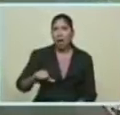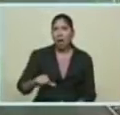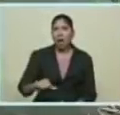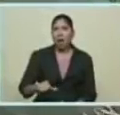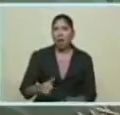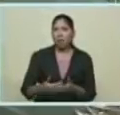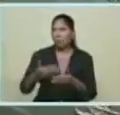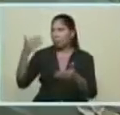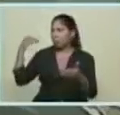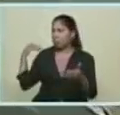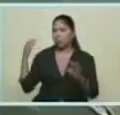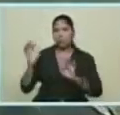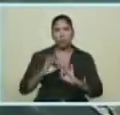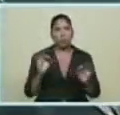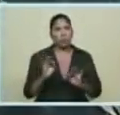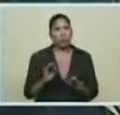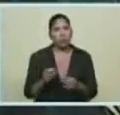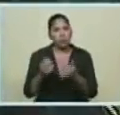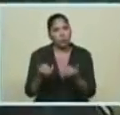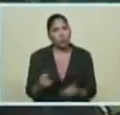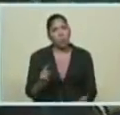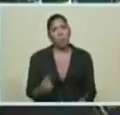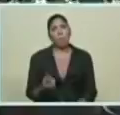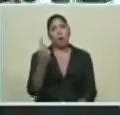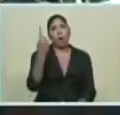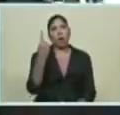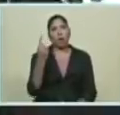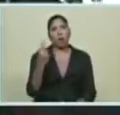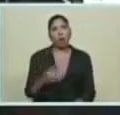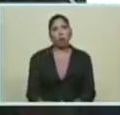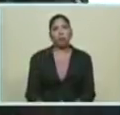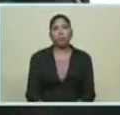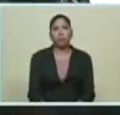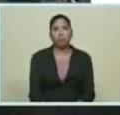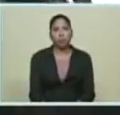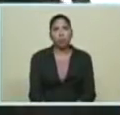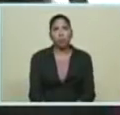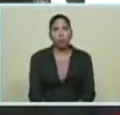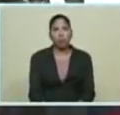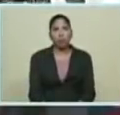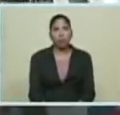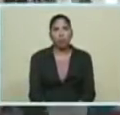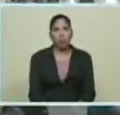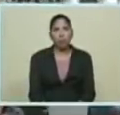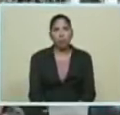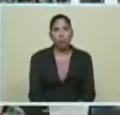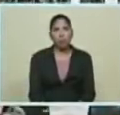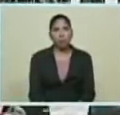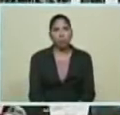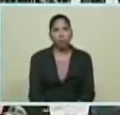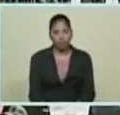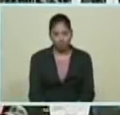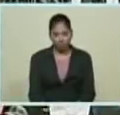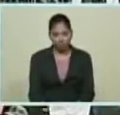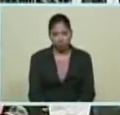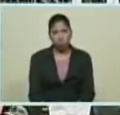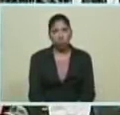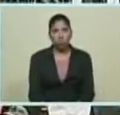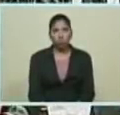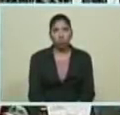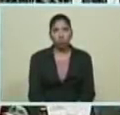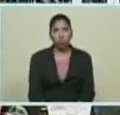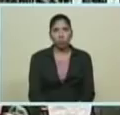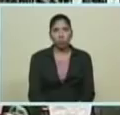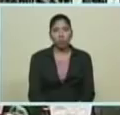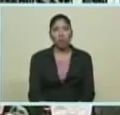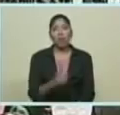visto nuestra generación y varias generaciones de hombres y mujeres de Venezuela a lo largo de más de 100 años.